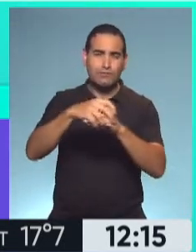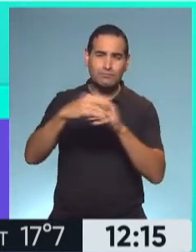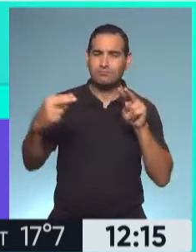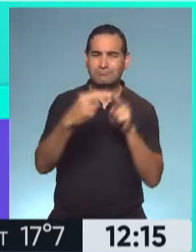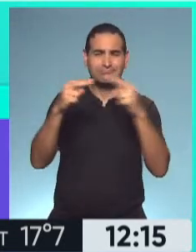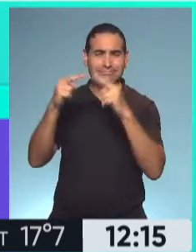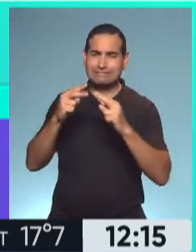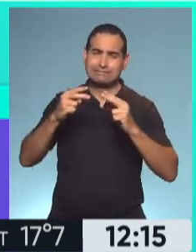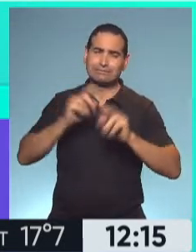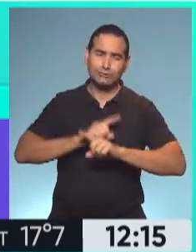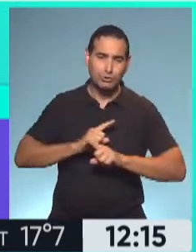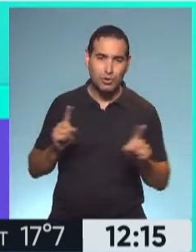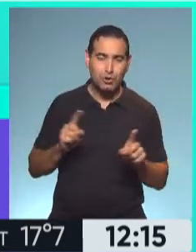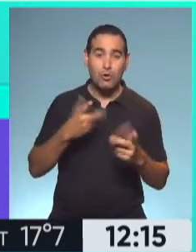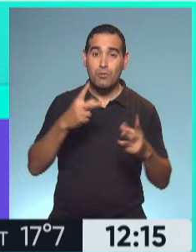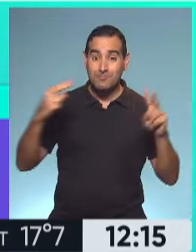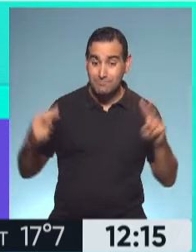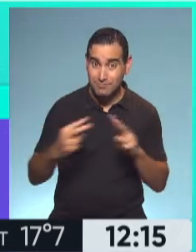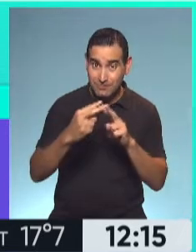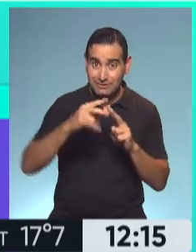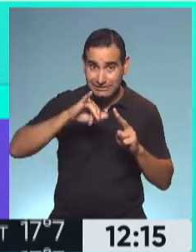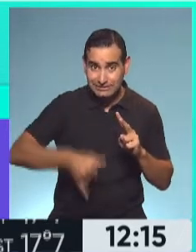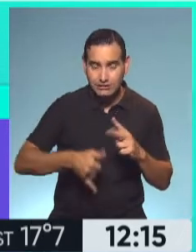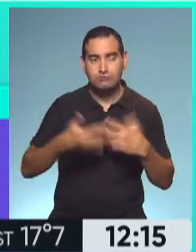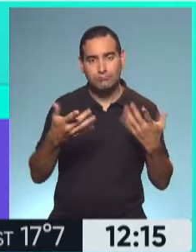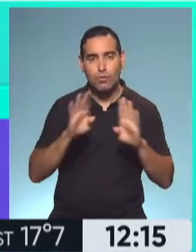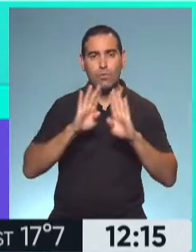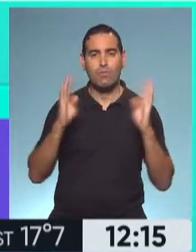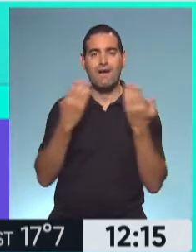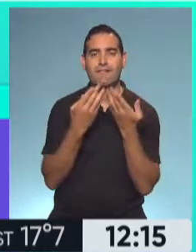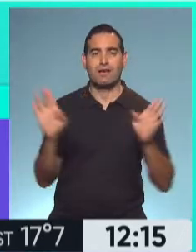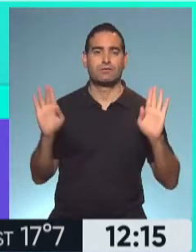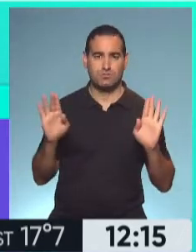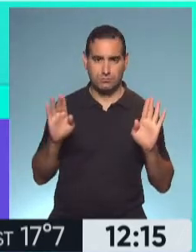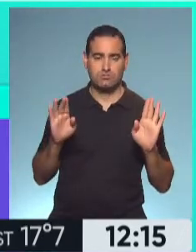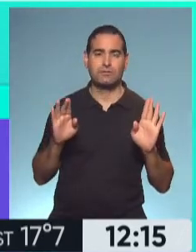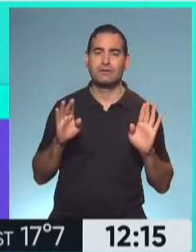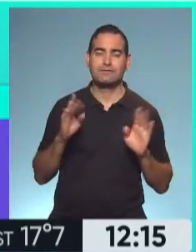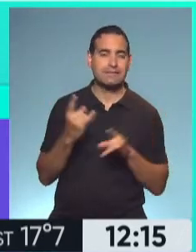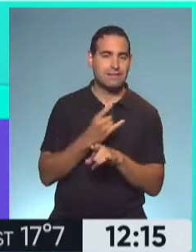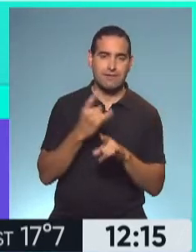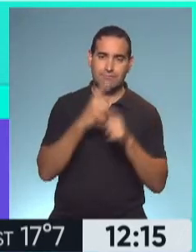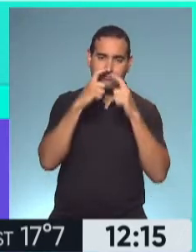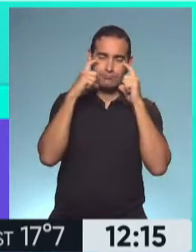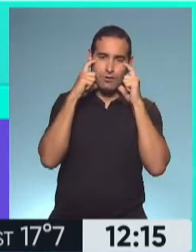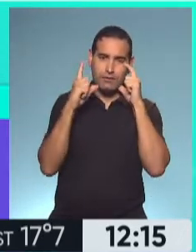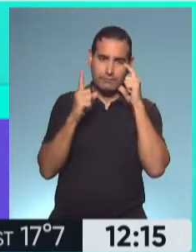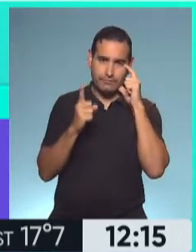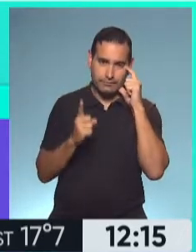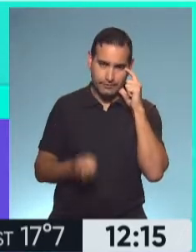reuniones que se realicen o los encuentros que sucedan sean en lugares abiertos, siempre con el tapabocas